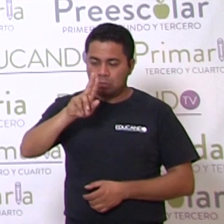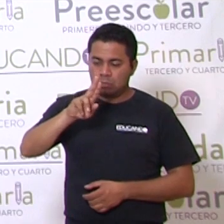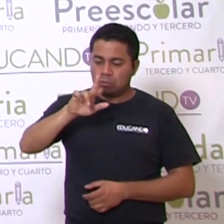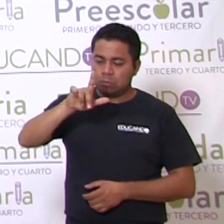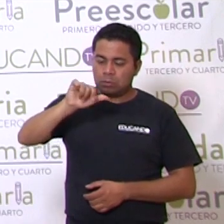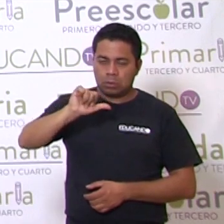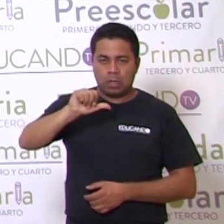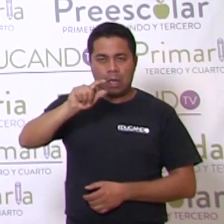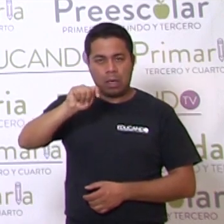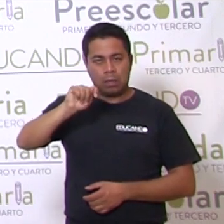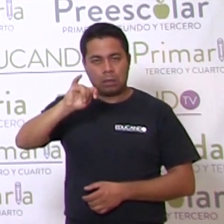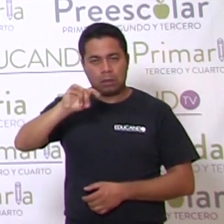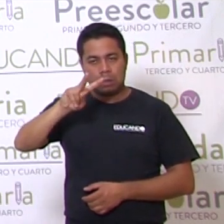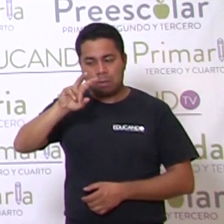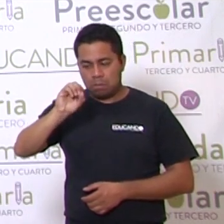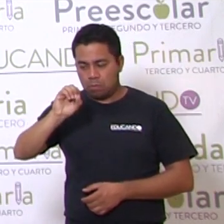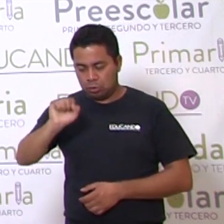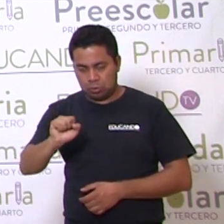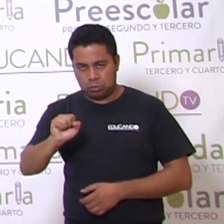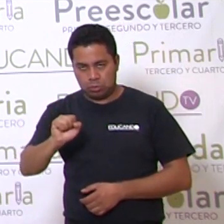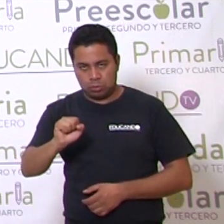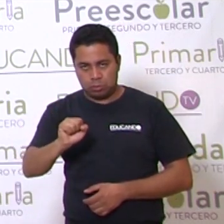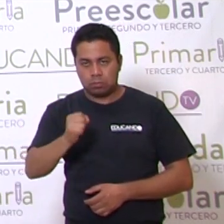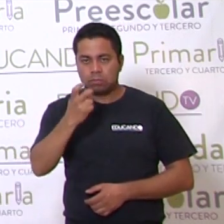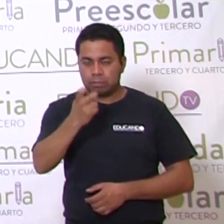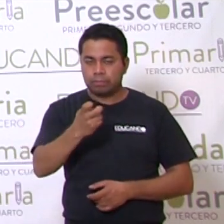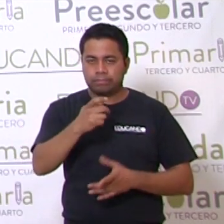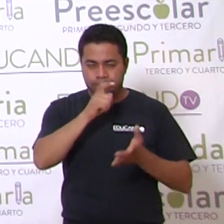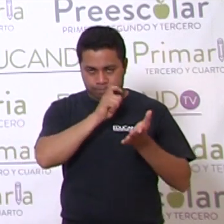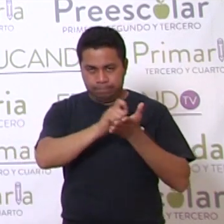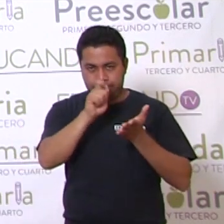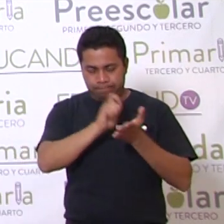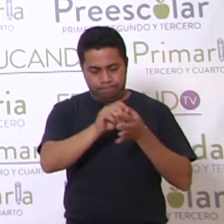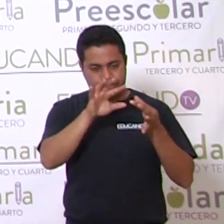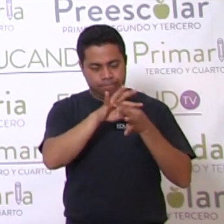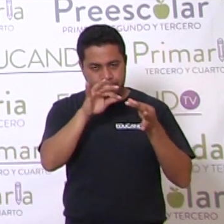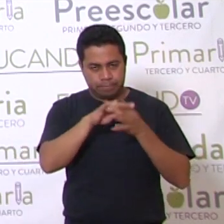¿bien? Vamos a hablar de los verbos